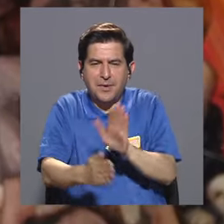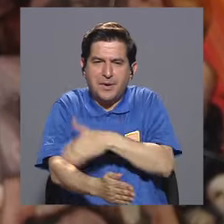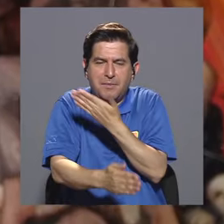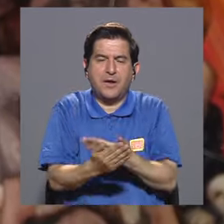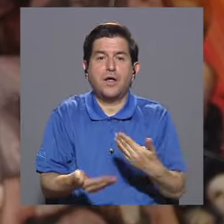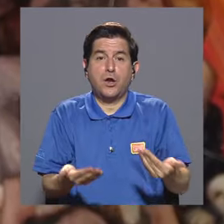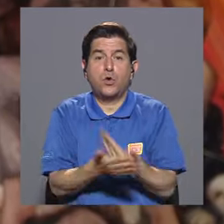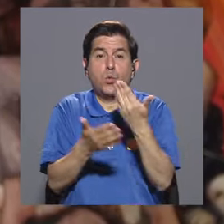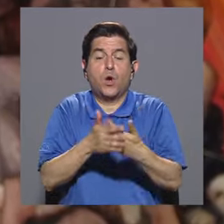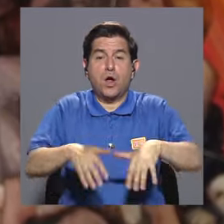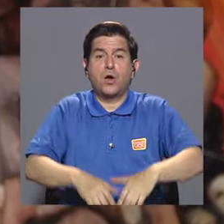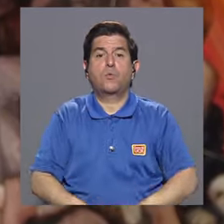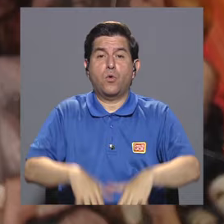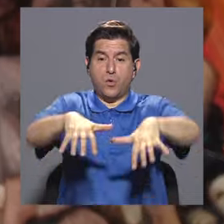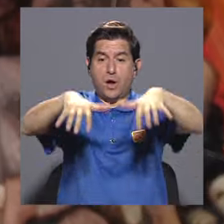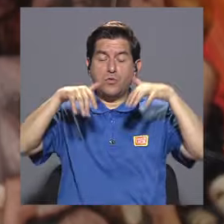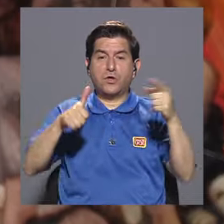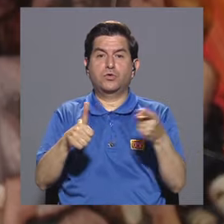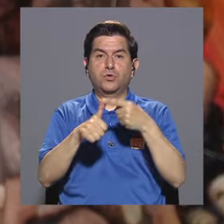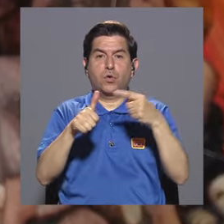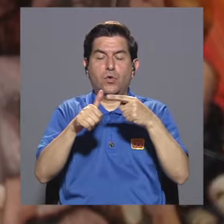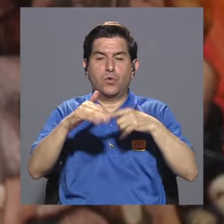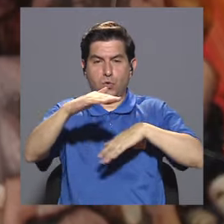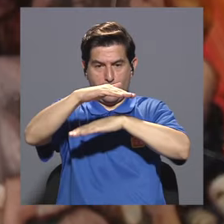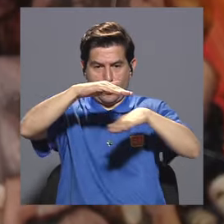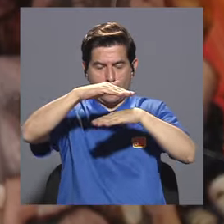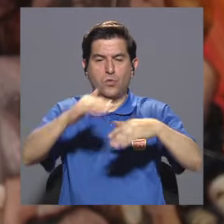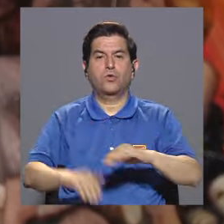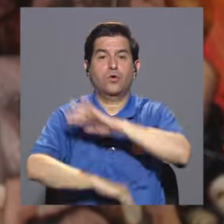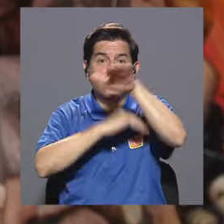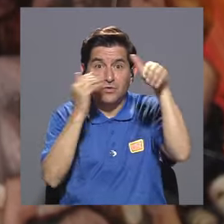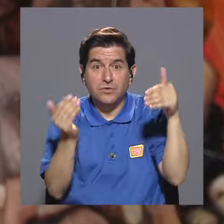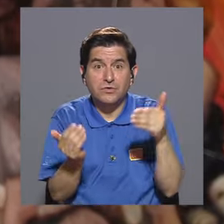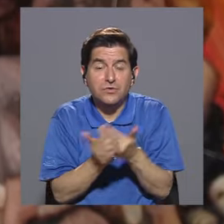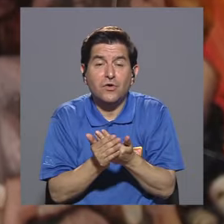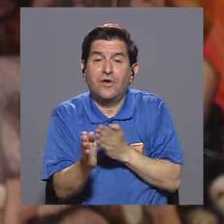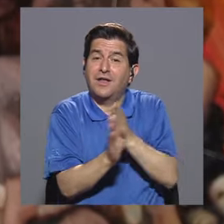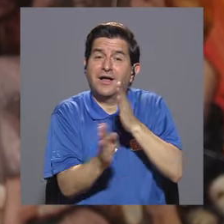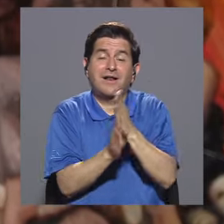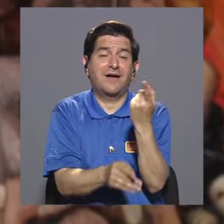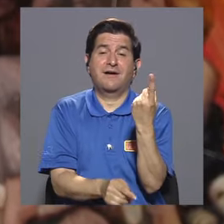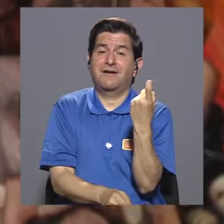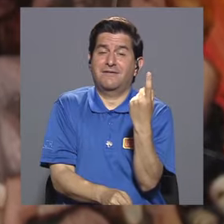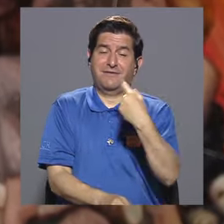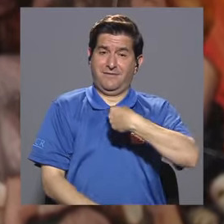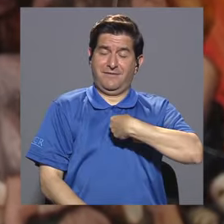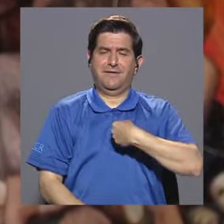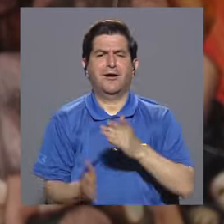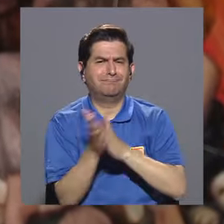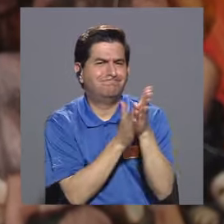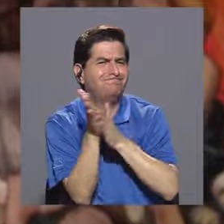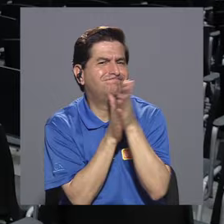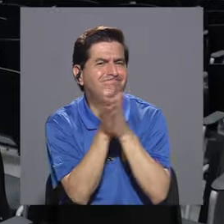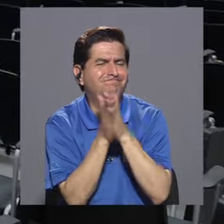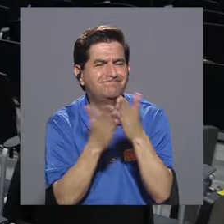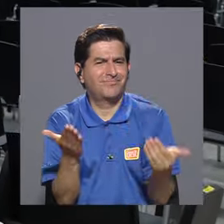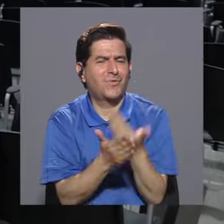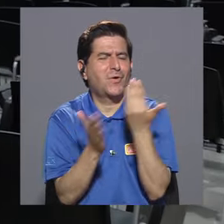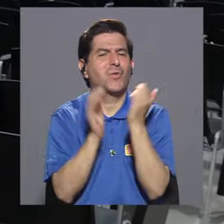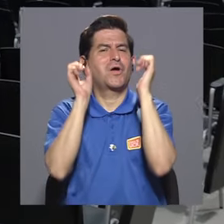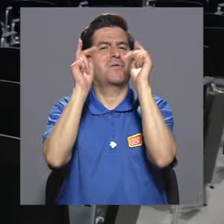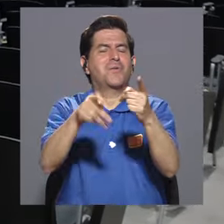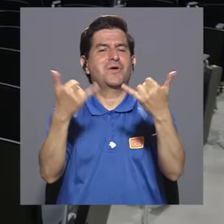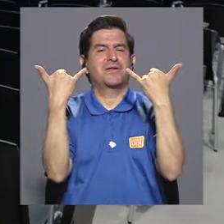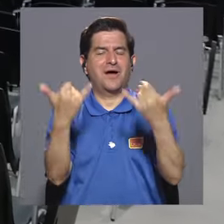el auditorio nuevo del primer piso. Podemos, a mí me queda toda la carrera para aprovechar esta